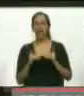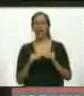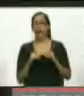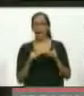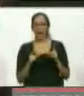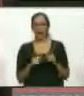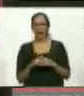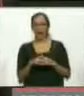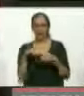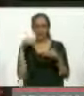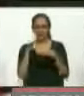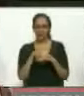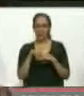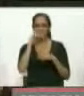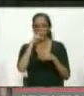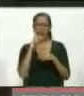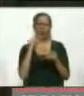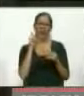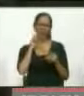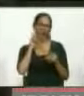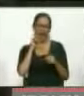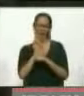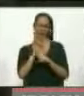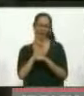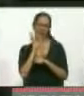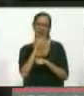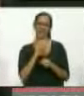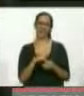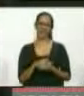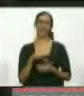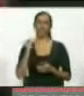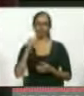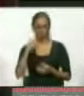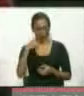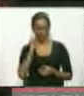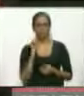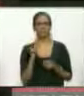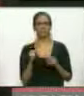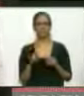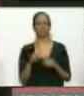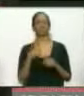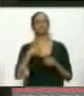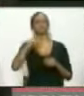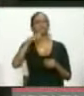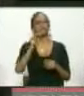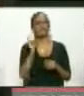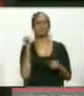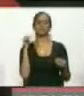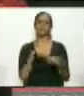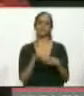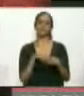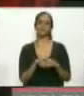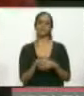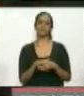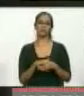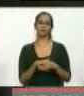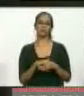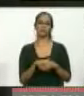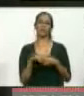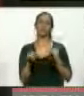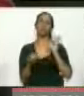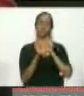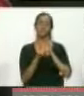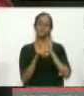elecciones este año no se caigan a cova que no va a haber se va a ver si va a haber y va a haber elecciones legítimas